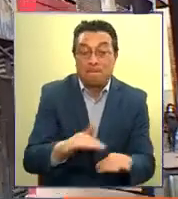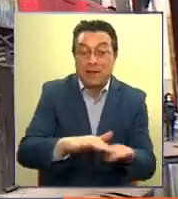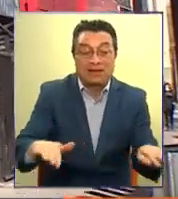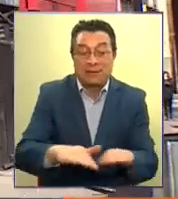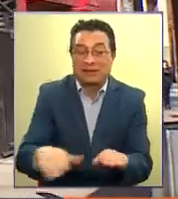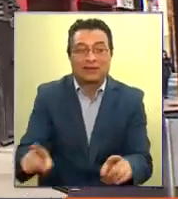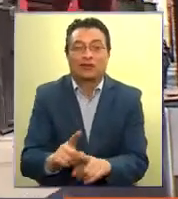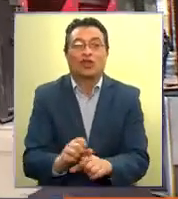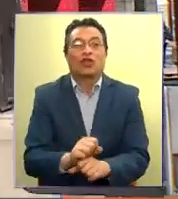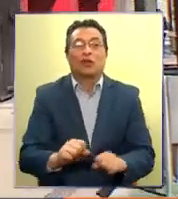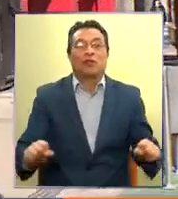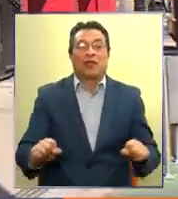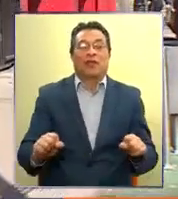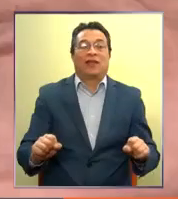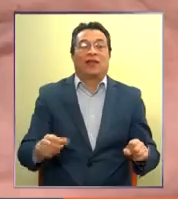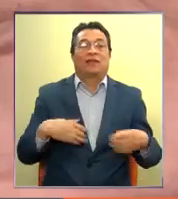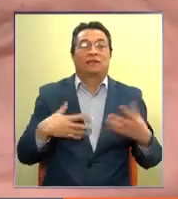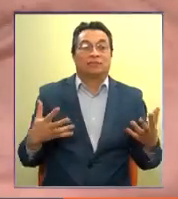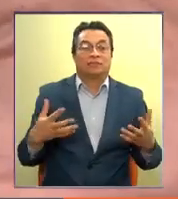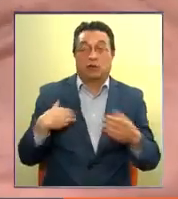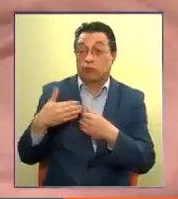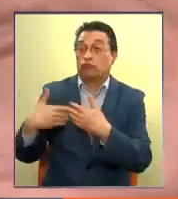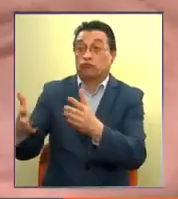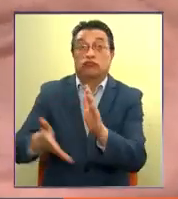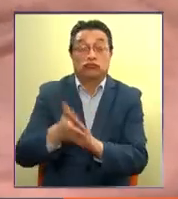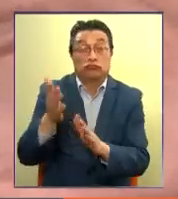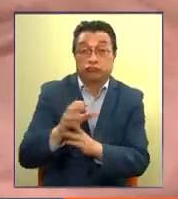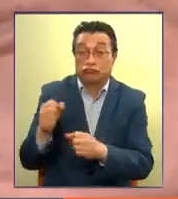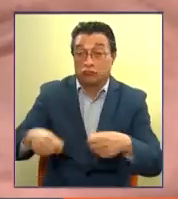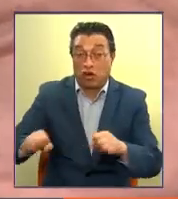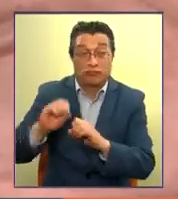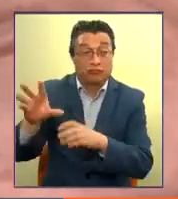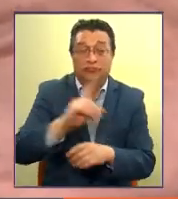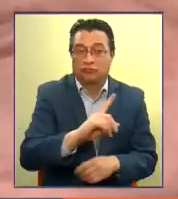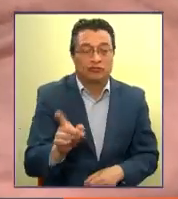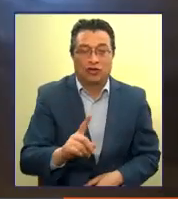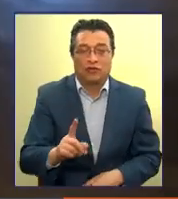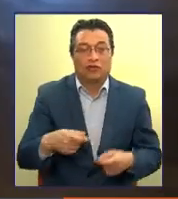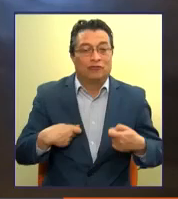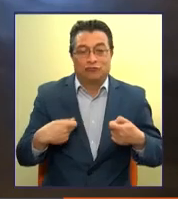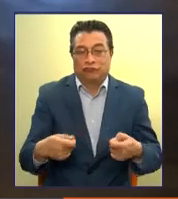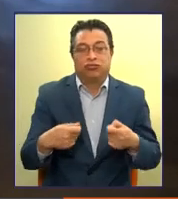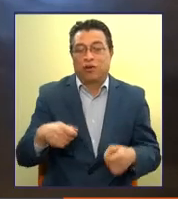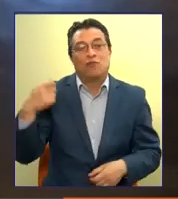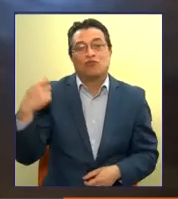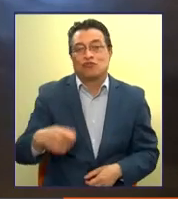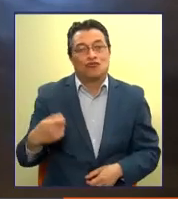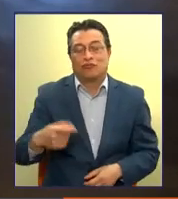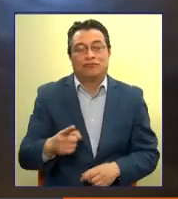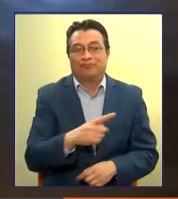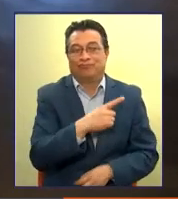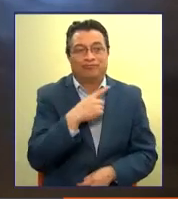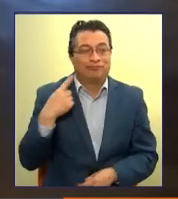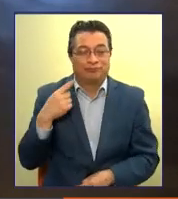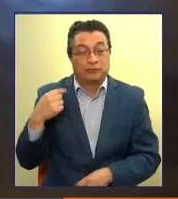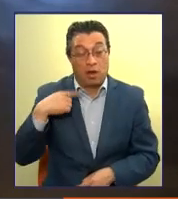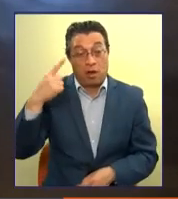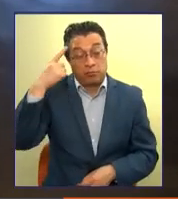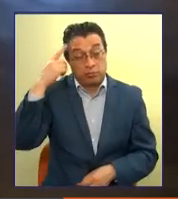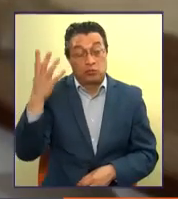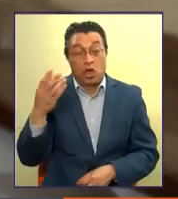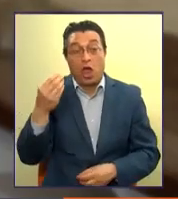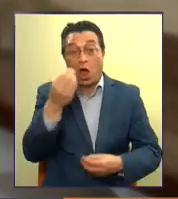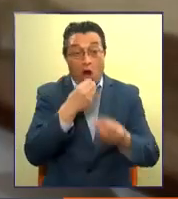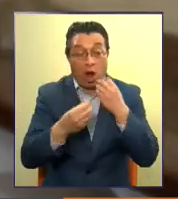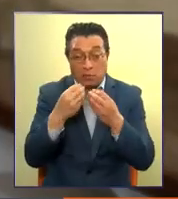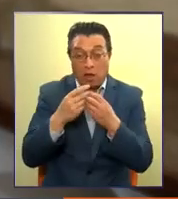terraza. Tampoco apostaron por el delivery en este periodo. Los costos, dice, son muy altos, pero piensa en opciones como comida al